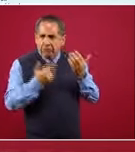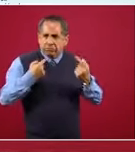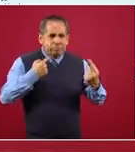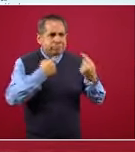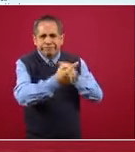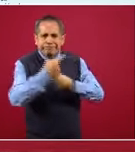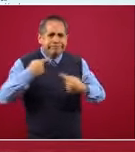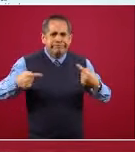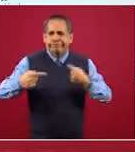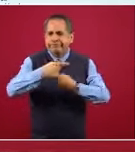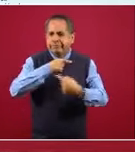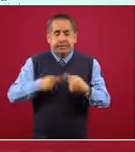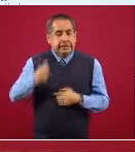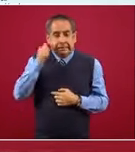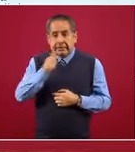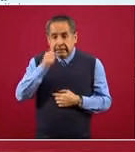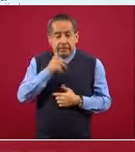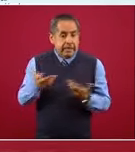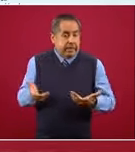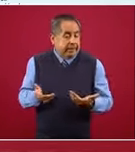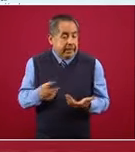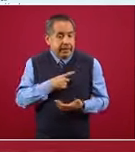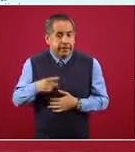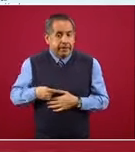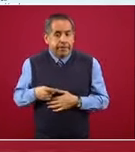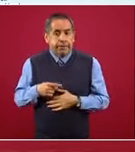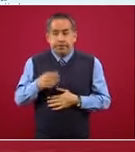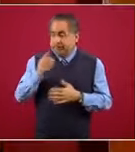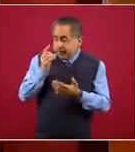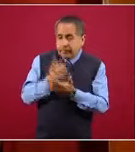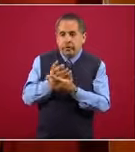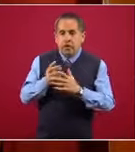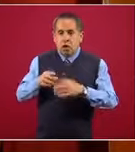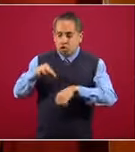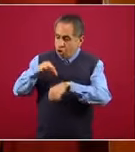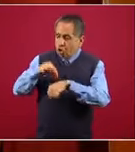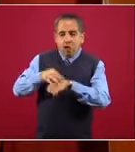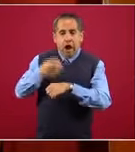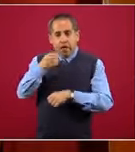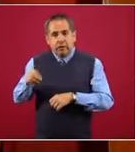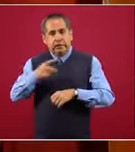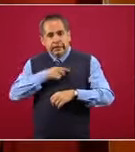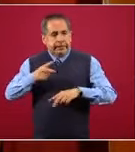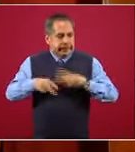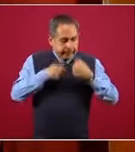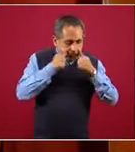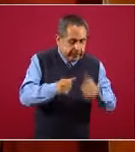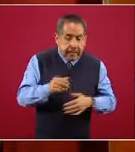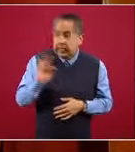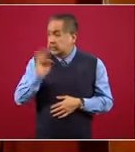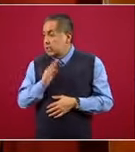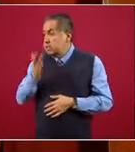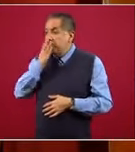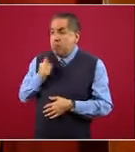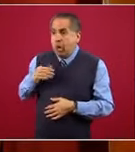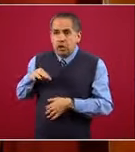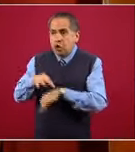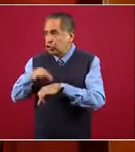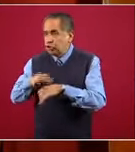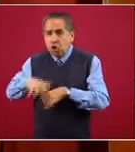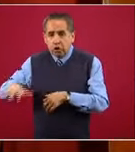deben de tener médicos en el terreno, es decir, no solamente un técnico, sino un médico, y en el caso de que no se pudiera tener el médico en el